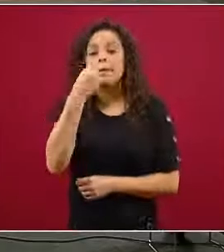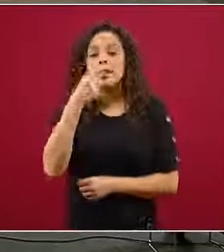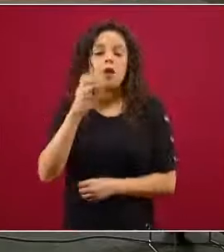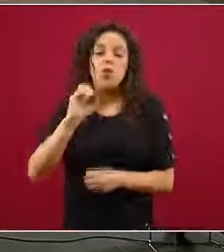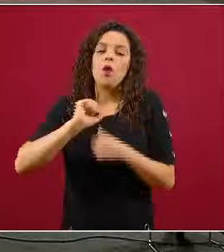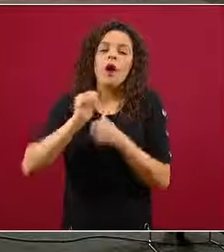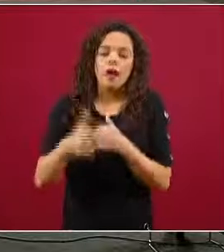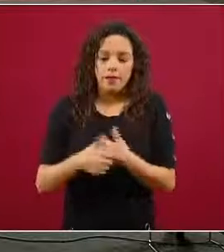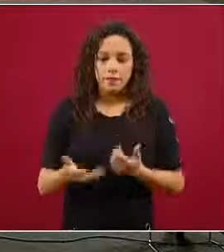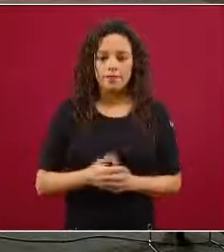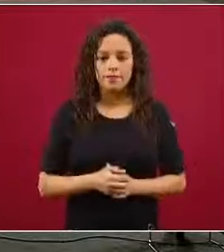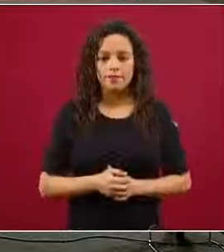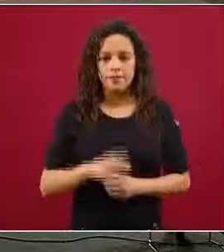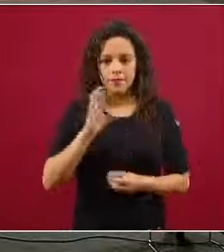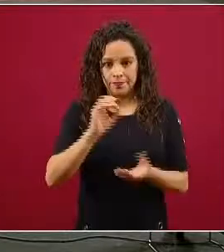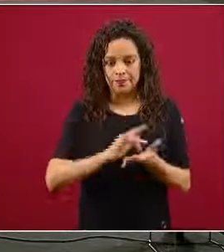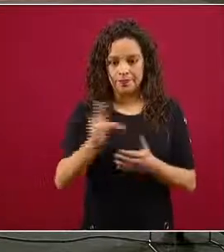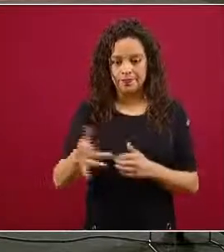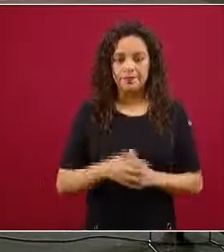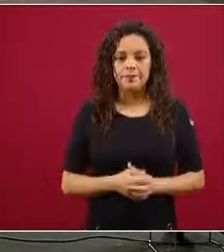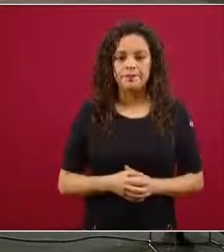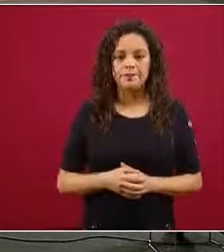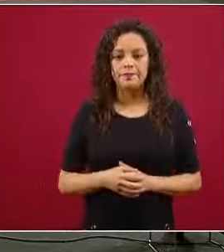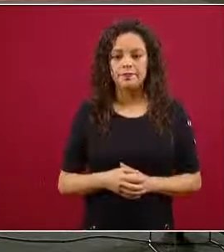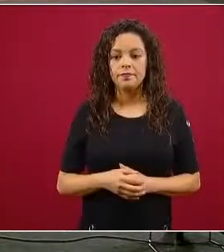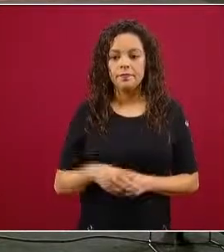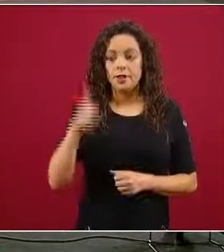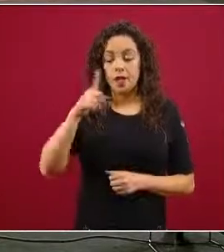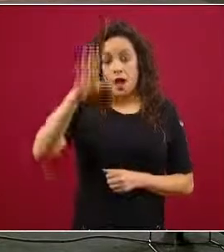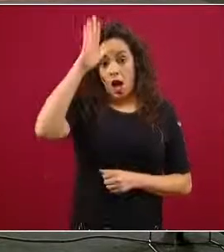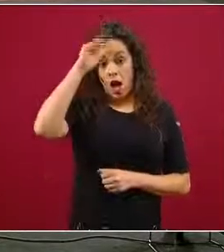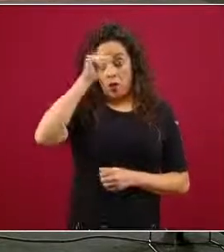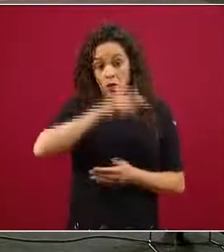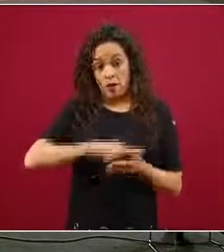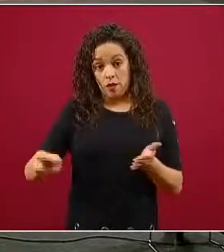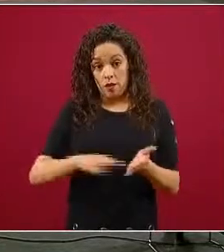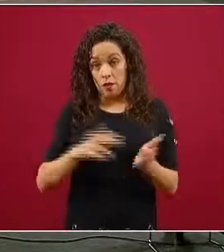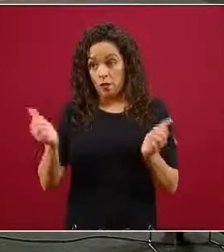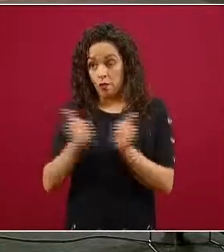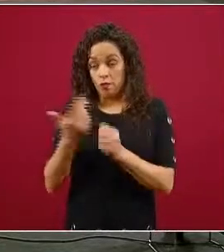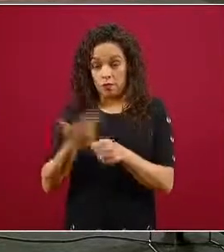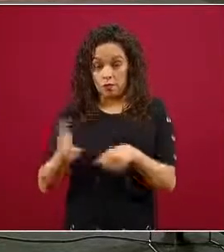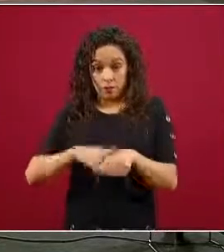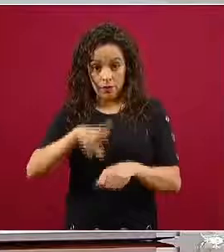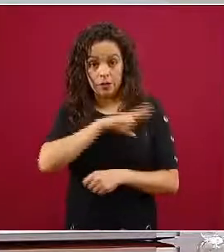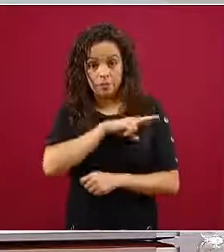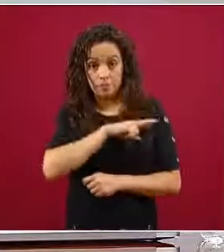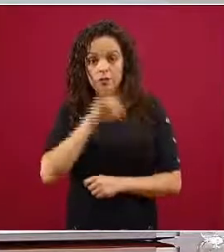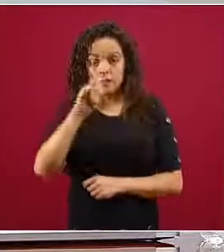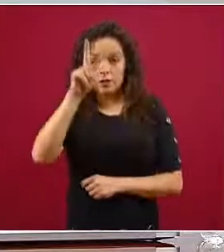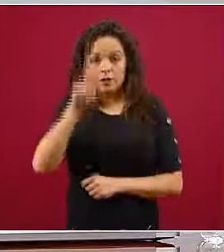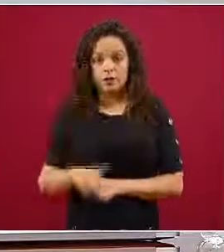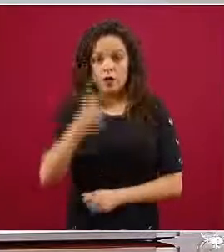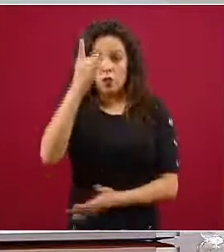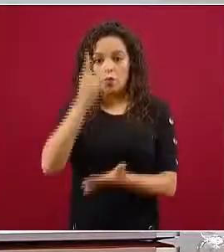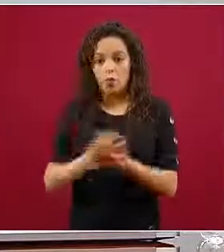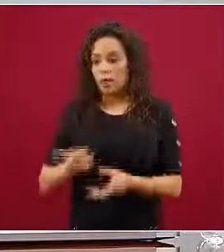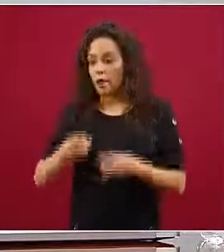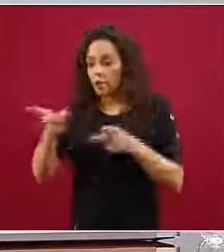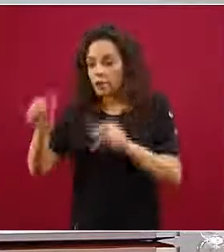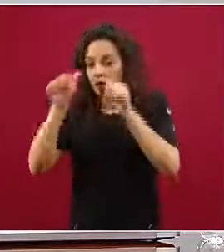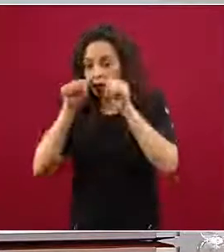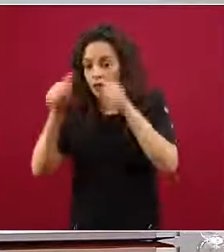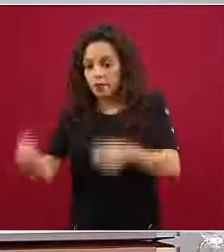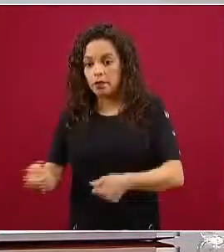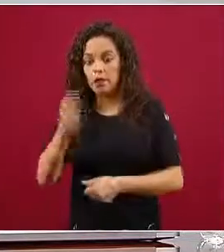favor. Muchas gracias. El convenio ciertamente es solamente para la atención de